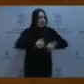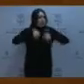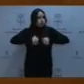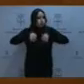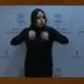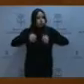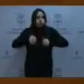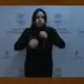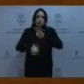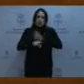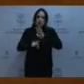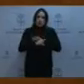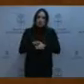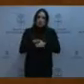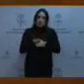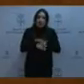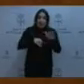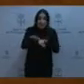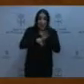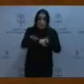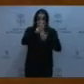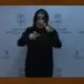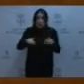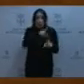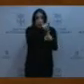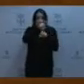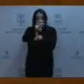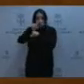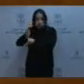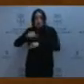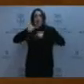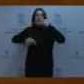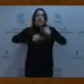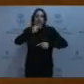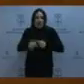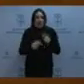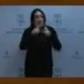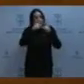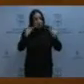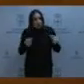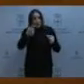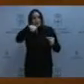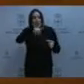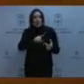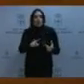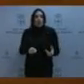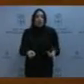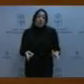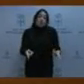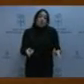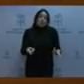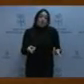erre, a quitarle los recursos a la gente, a que las familias asturianas, aparte de tener la pérdida que